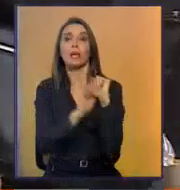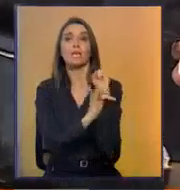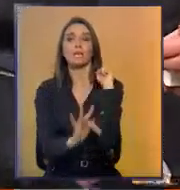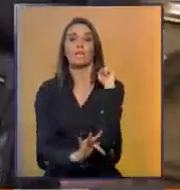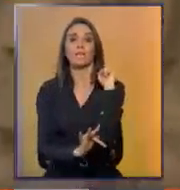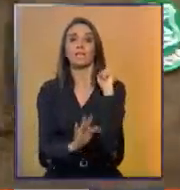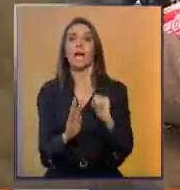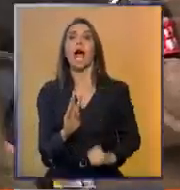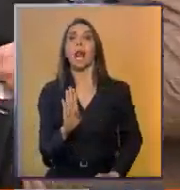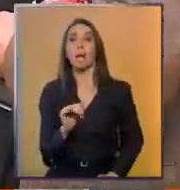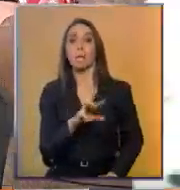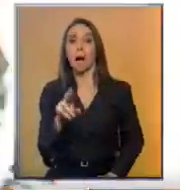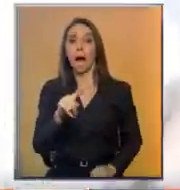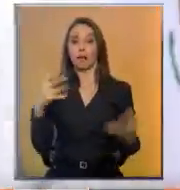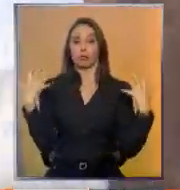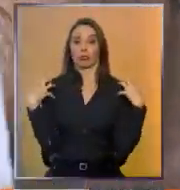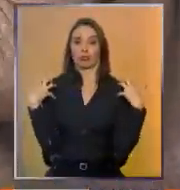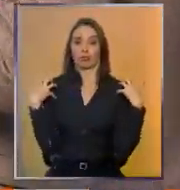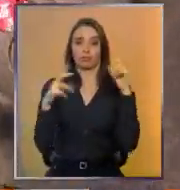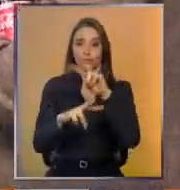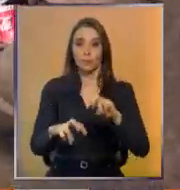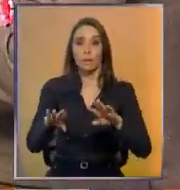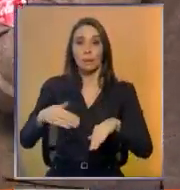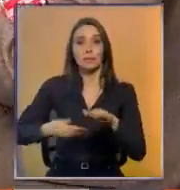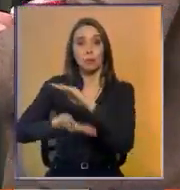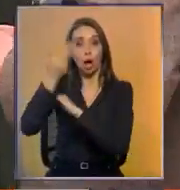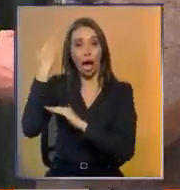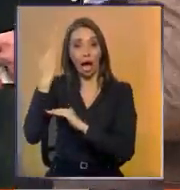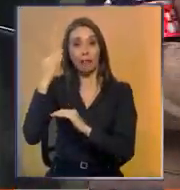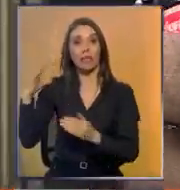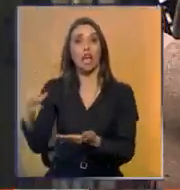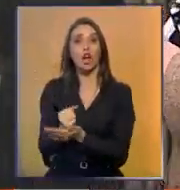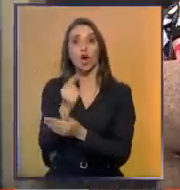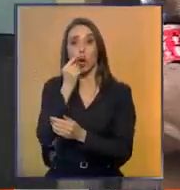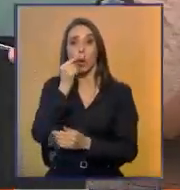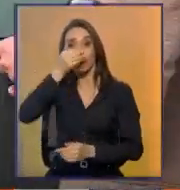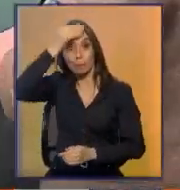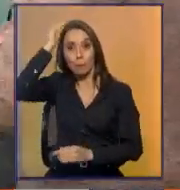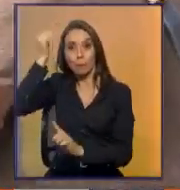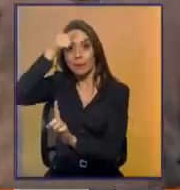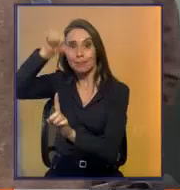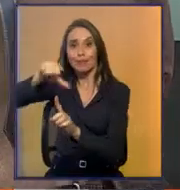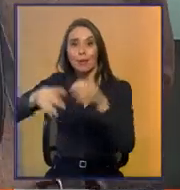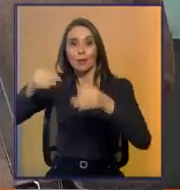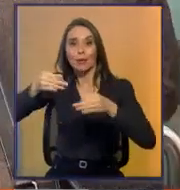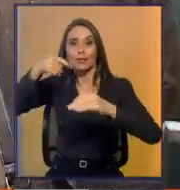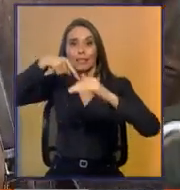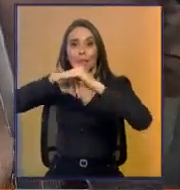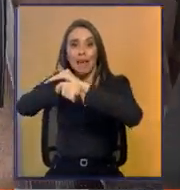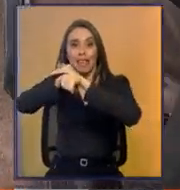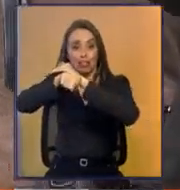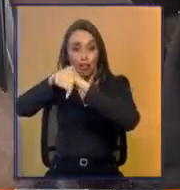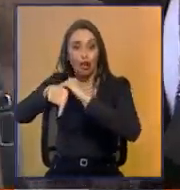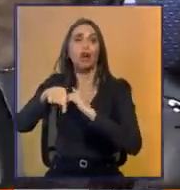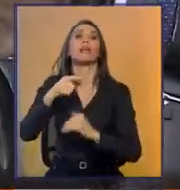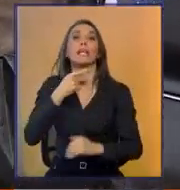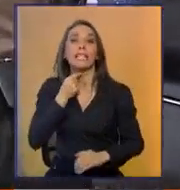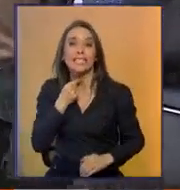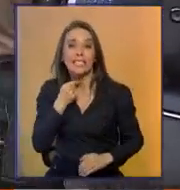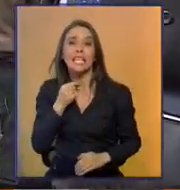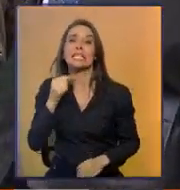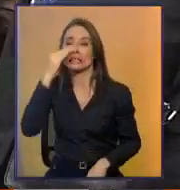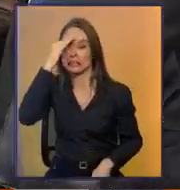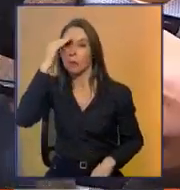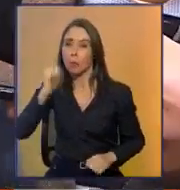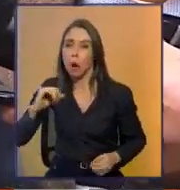Héctor Barros, el mismo que logró la condena en el subcentro. Según sus propias palabras, hay confianza en conseguir